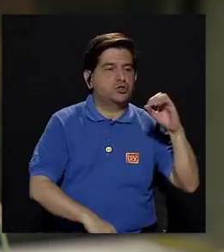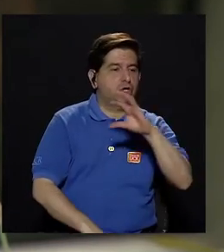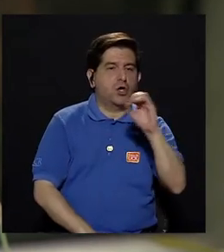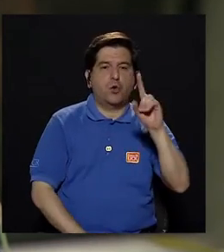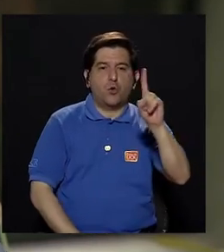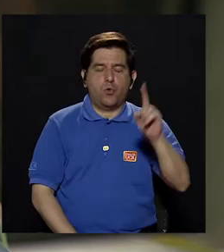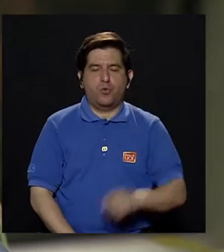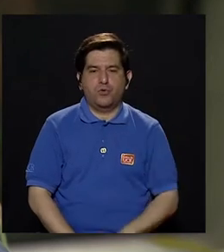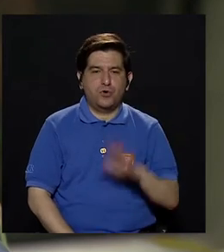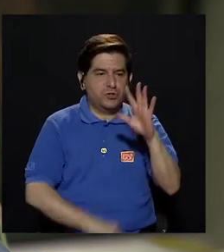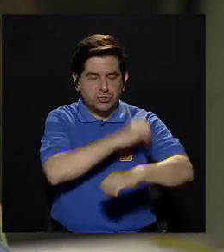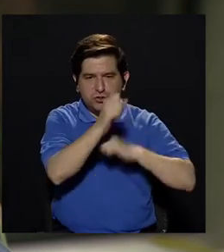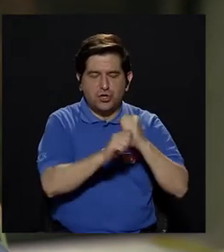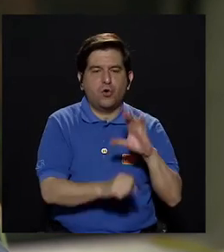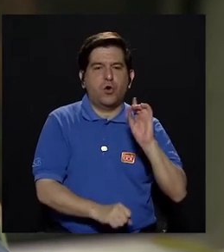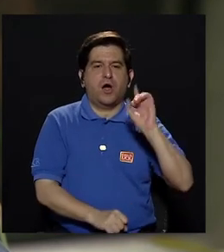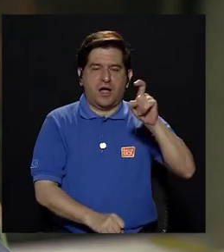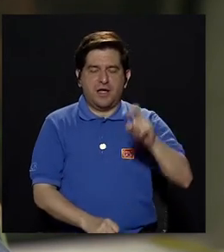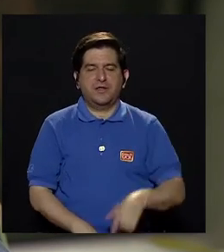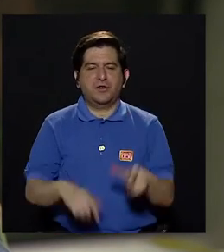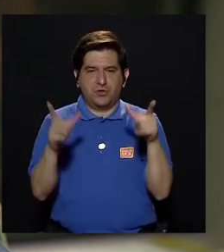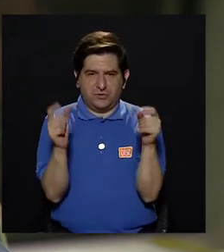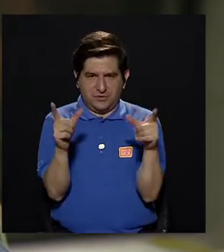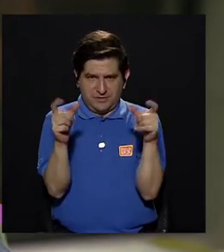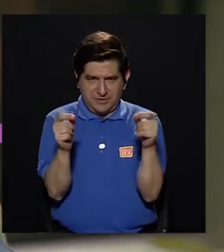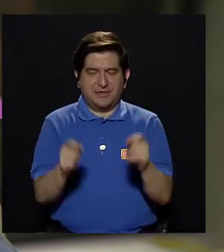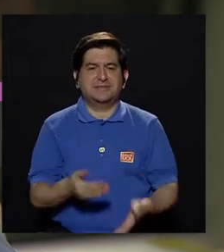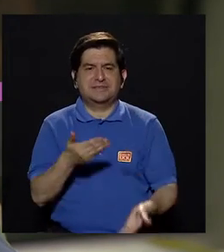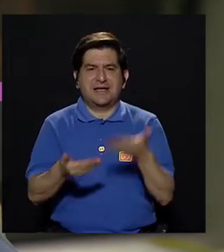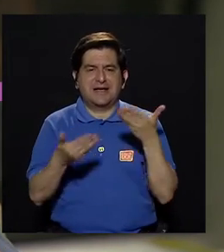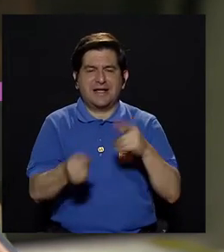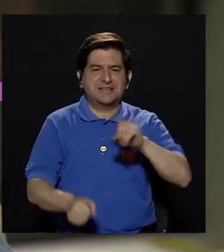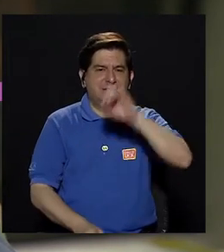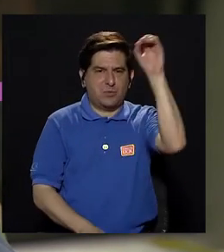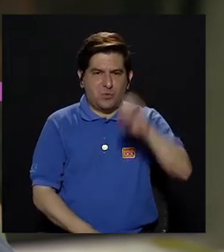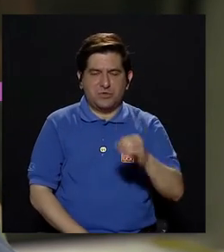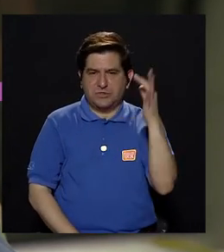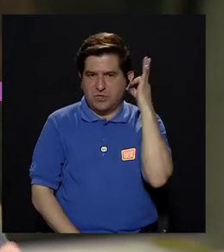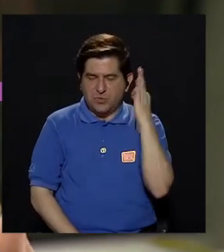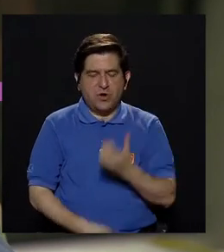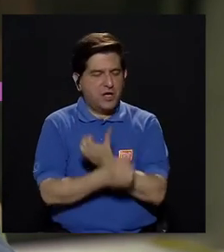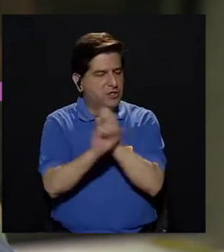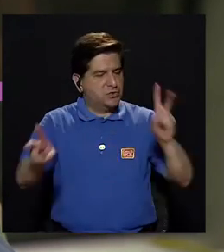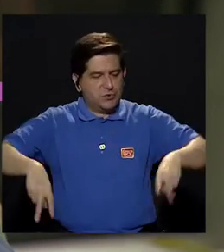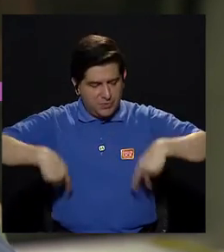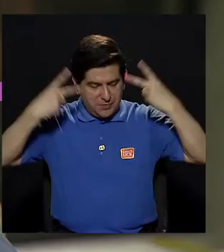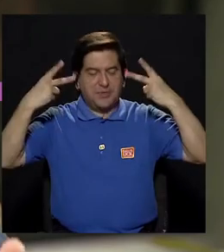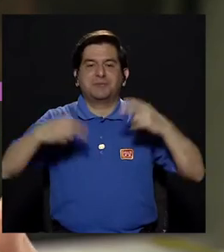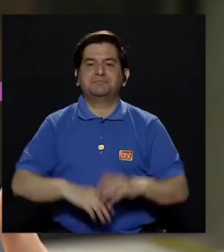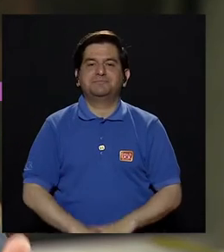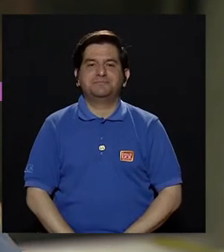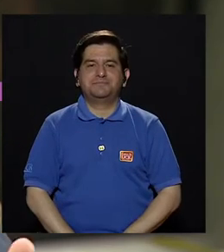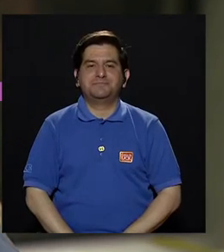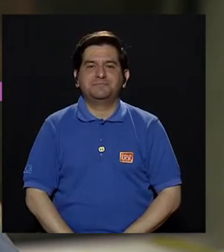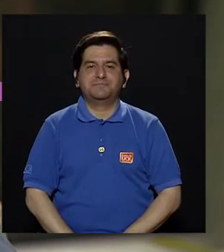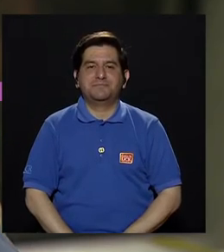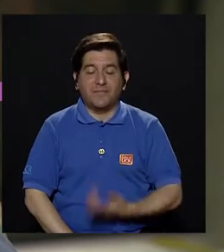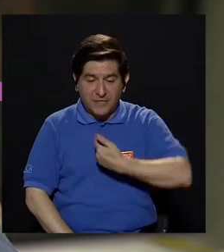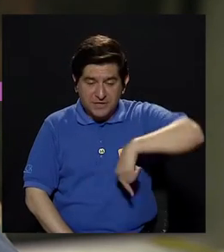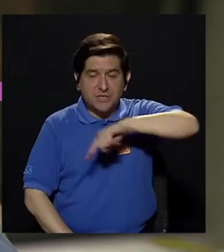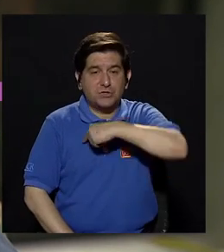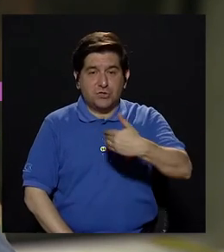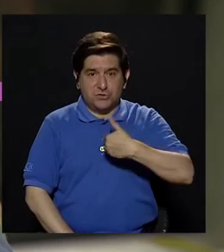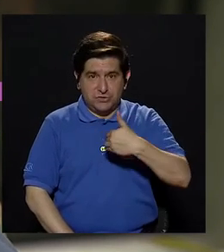1, a 5 años del diagnóstico de un cáncer de mama, prácticamente el 100% de las mujeres sobreviven. Entonces, si nosotros